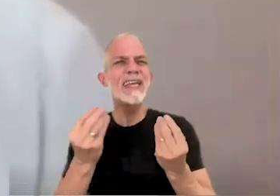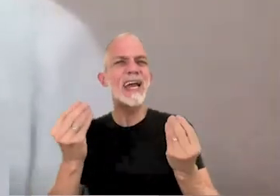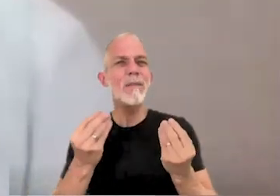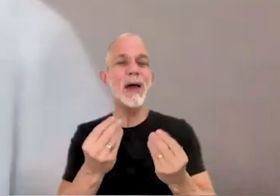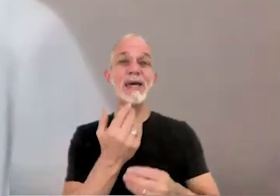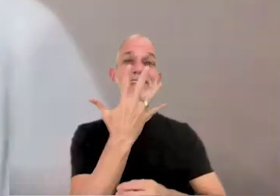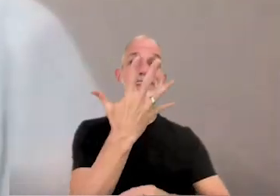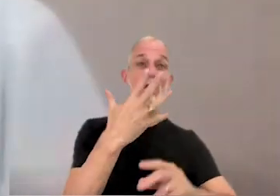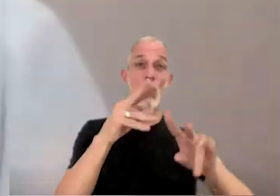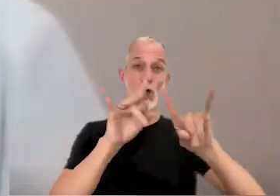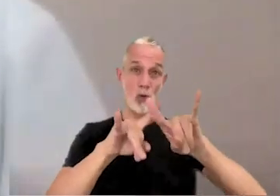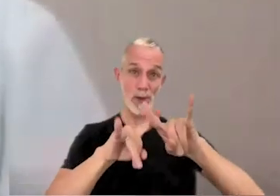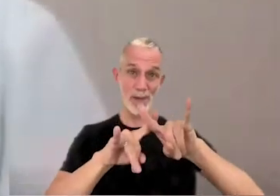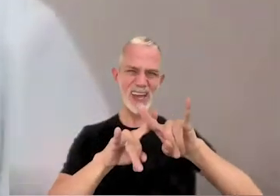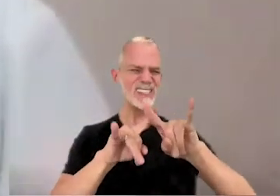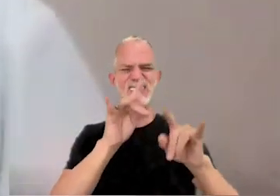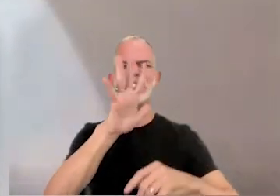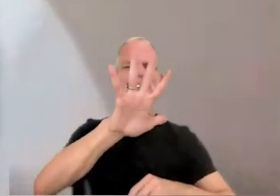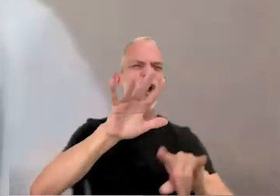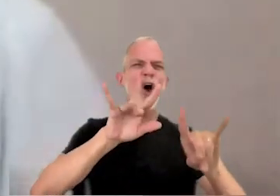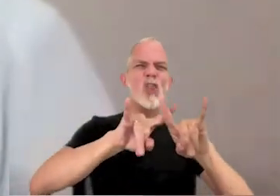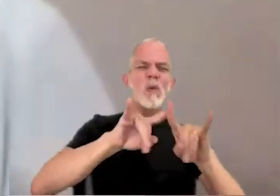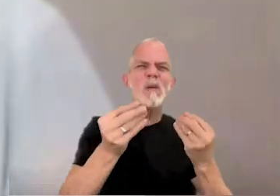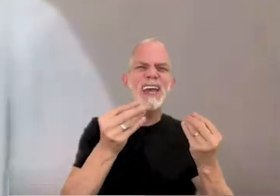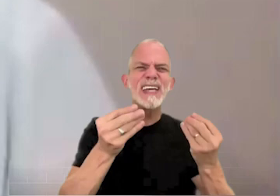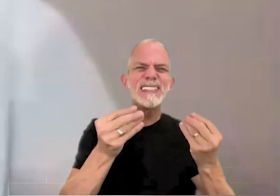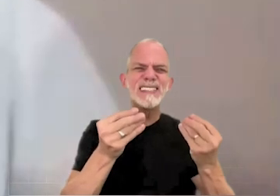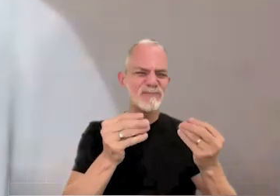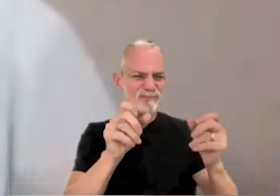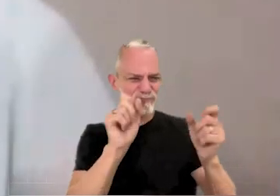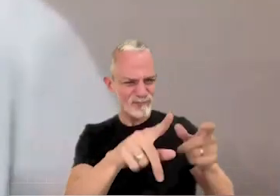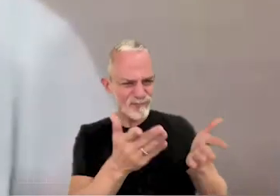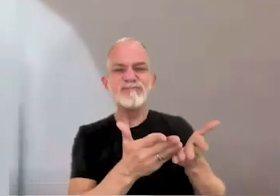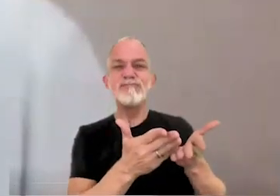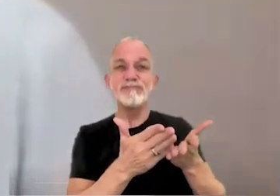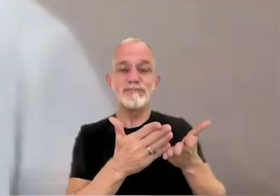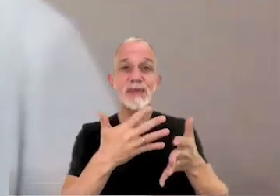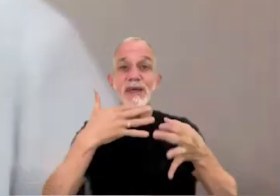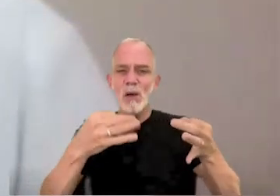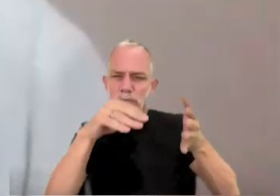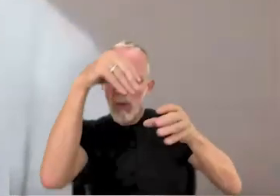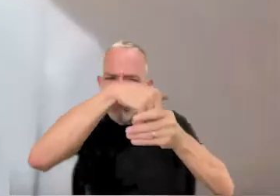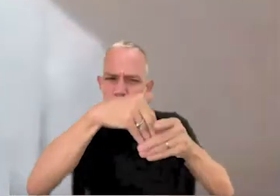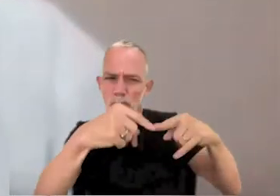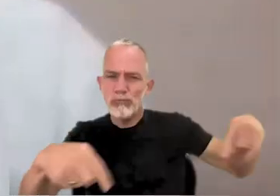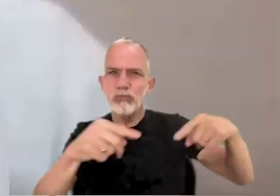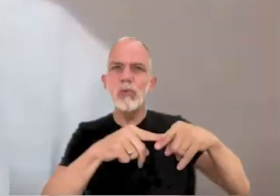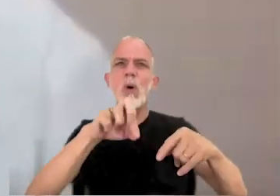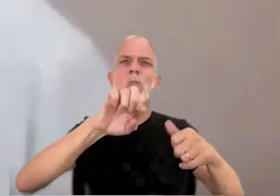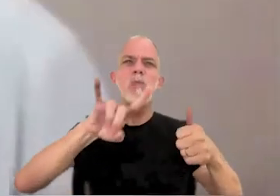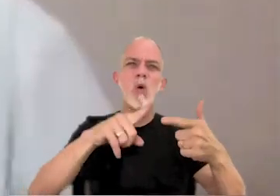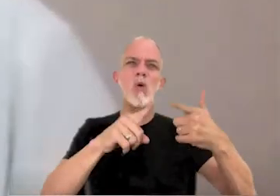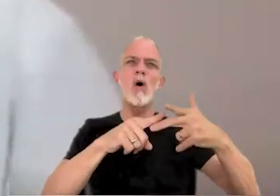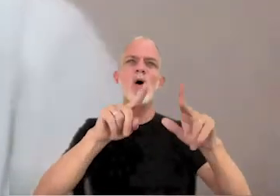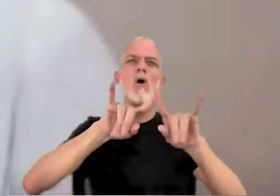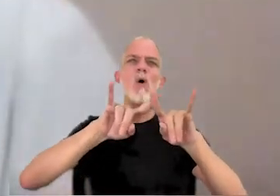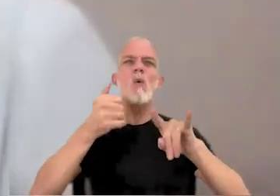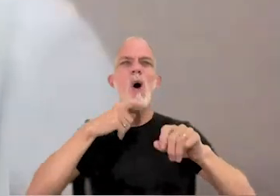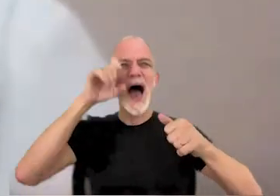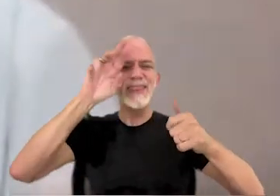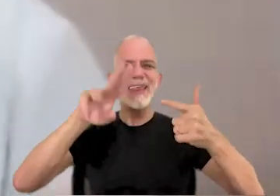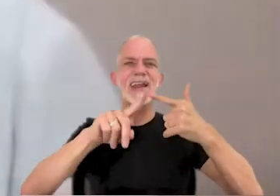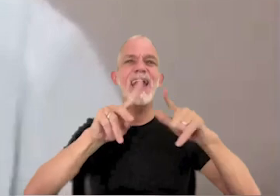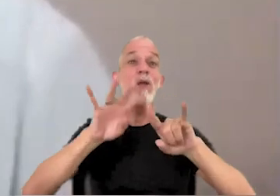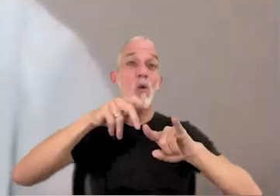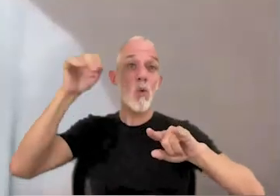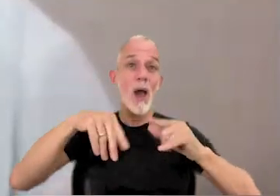la 5W que se utiliza para definir cuestiones tales como el who, el what, el when, el